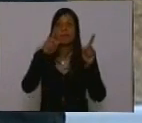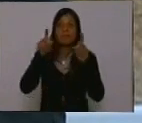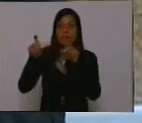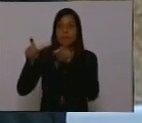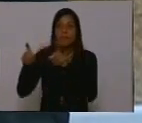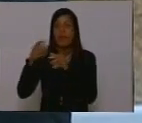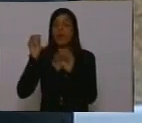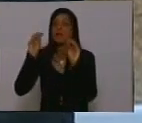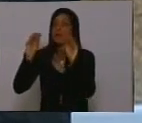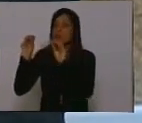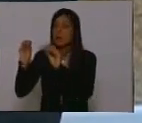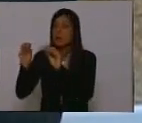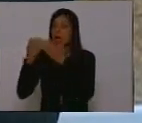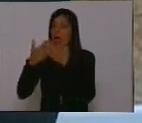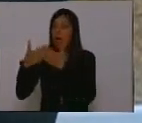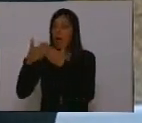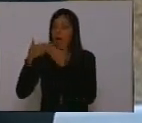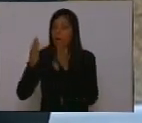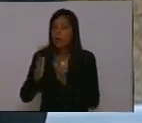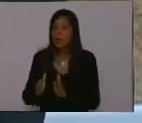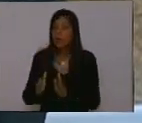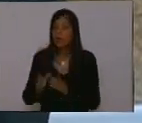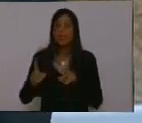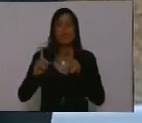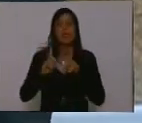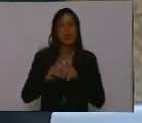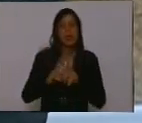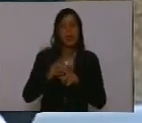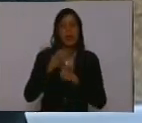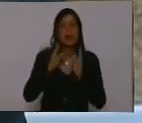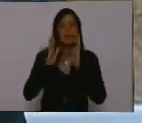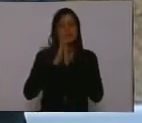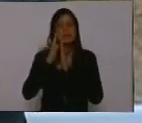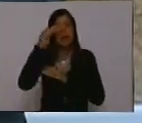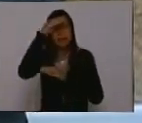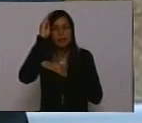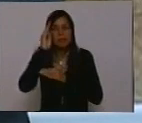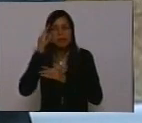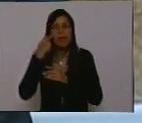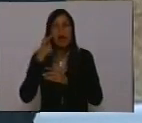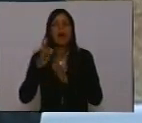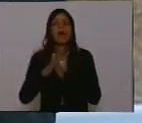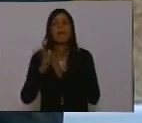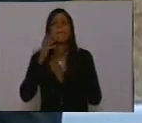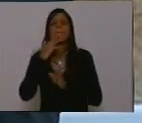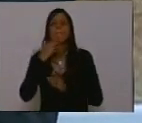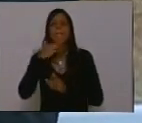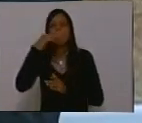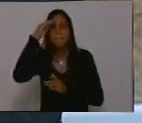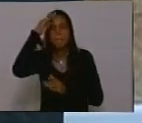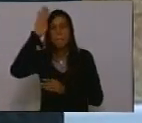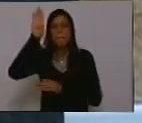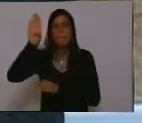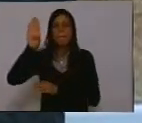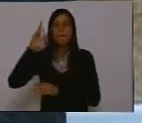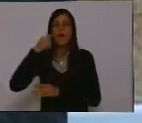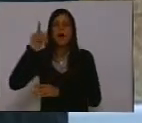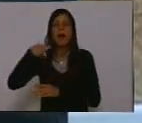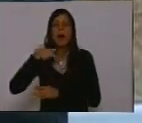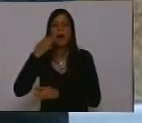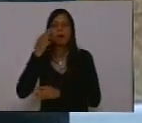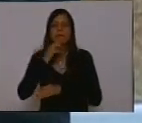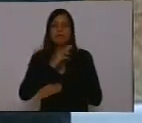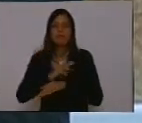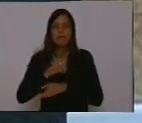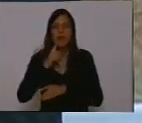igual que San Francisco ante el Papa, que piensen más en nuestros defectos, para